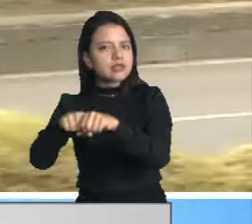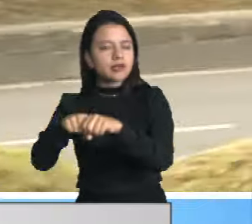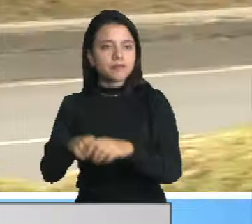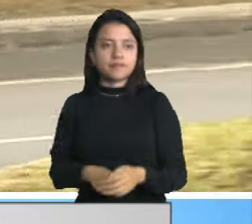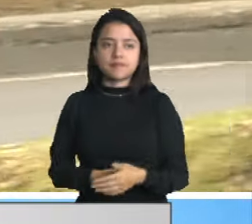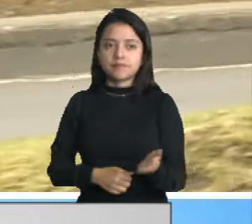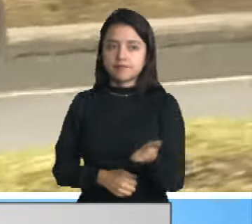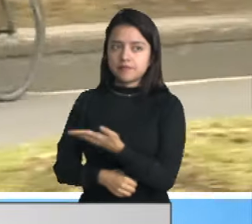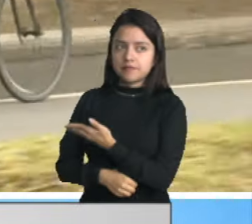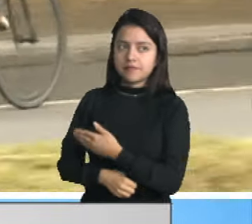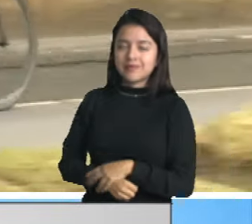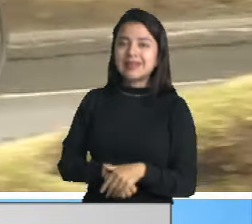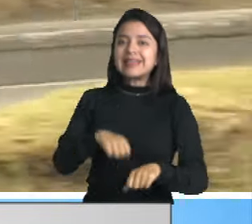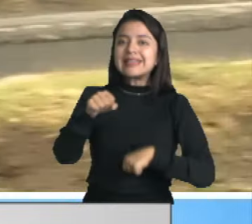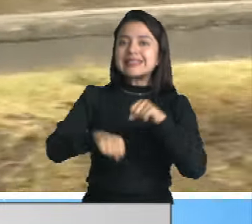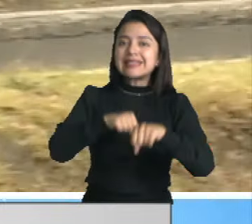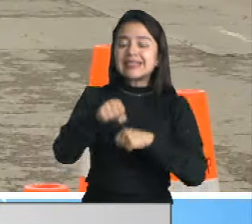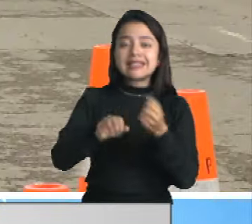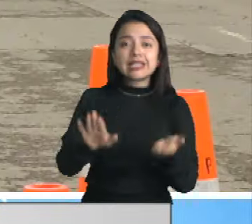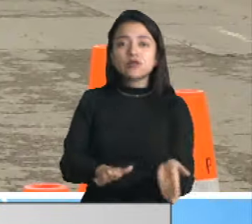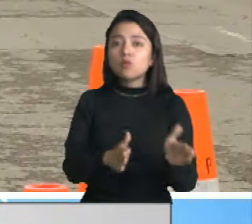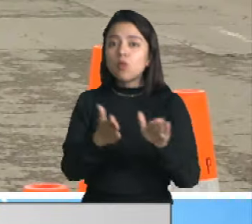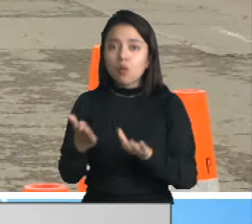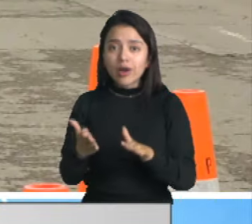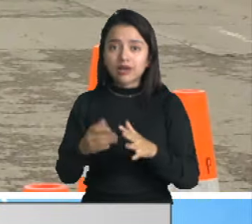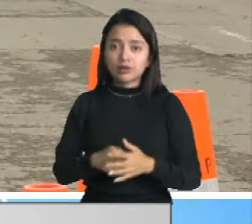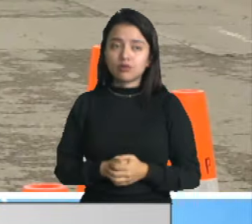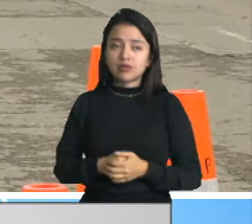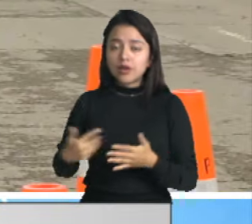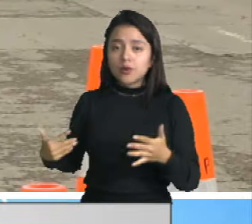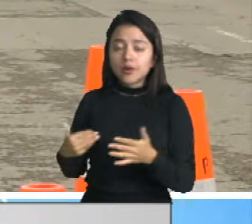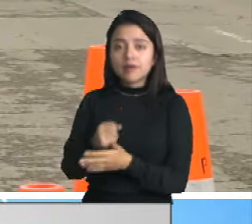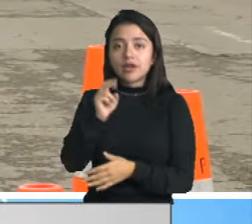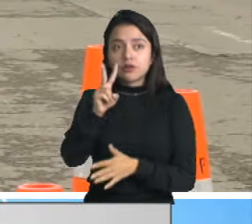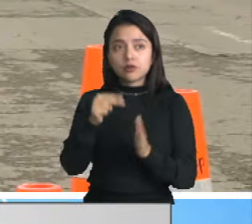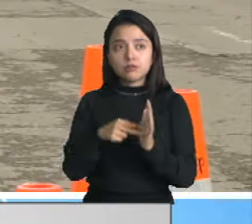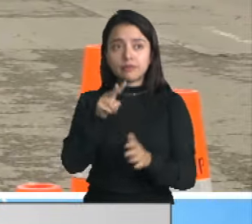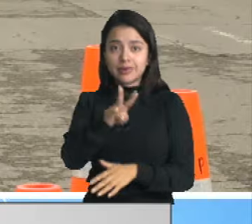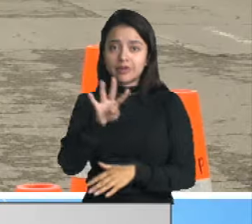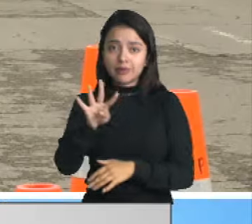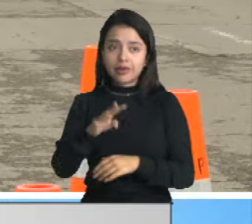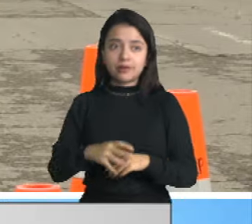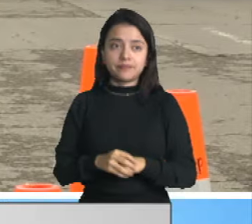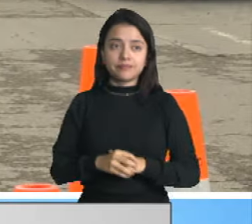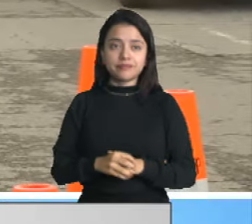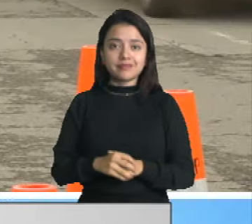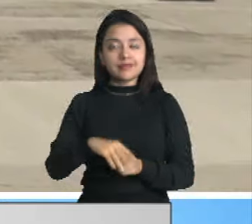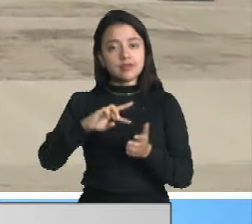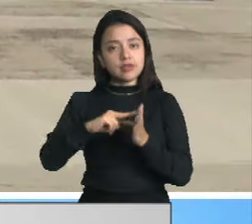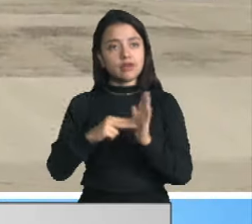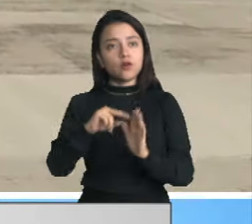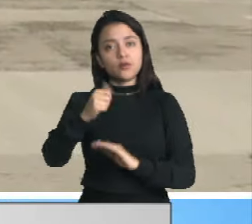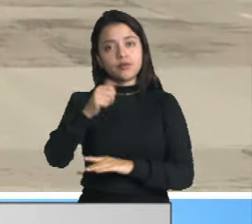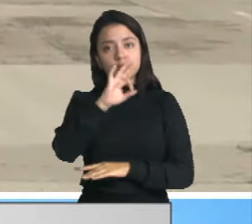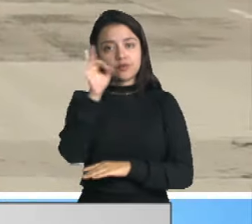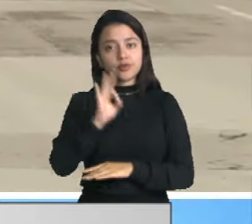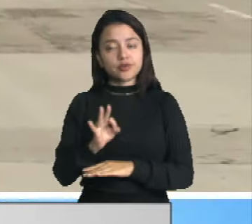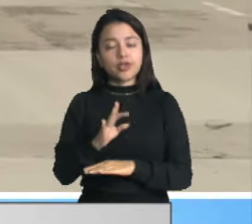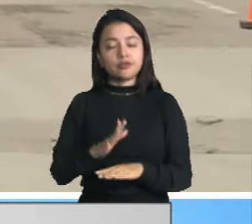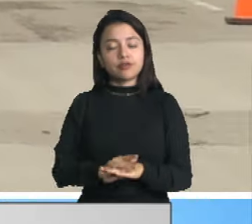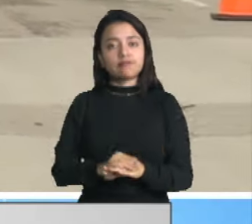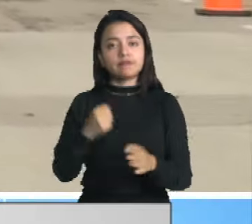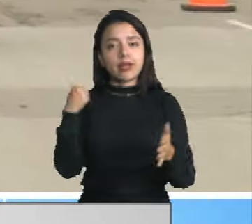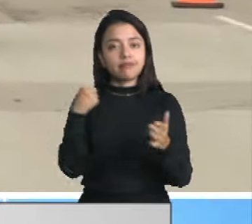ciclistas muertos en la capital del país en lo corrido del año 2024. Esto representa un 10% de la